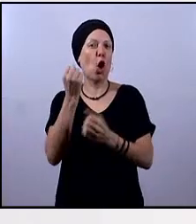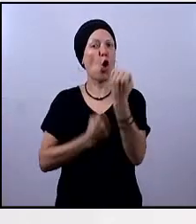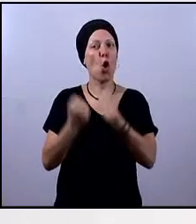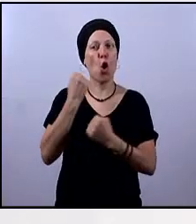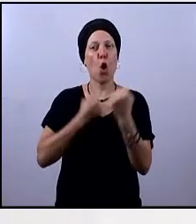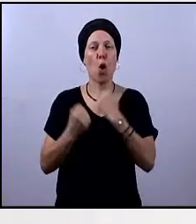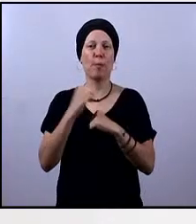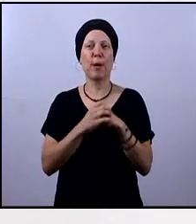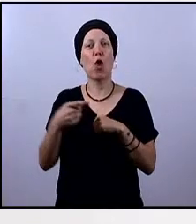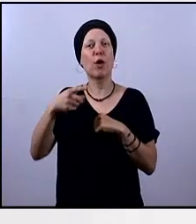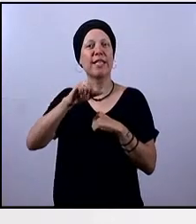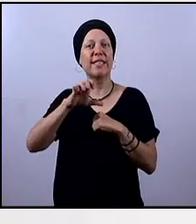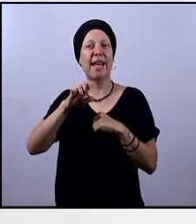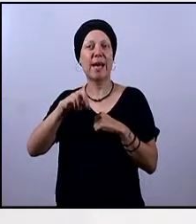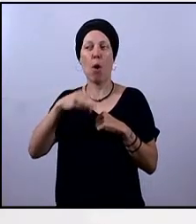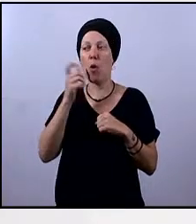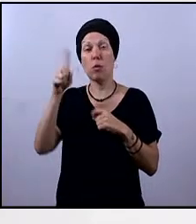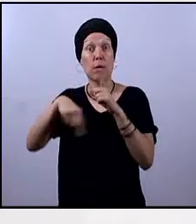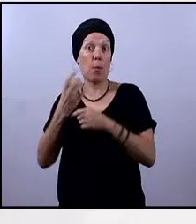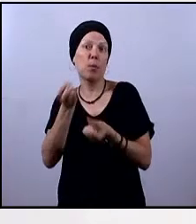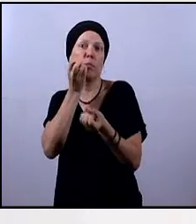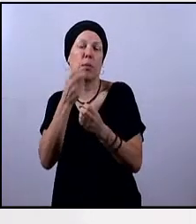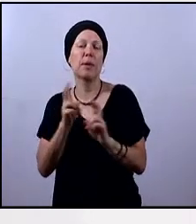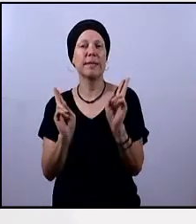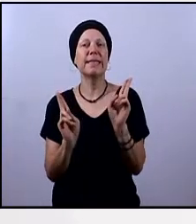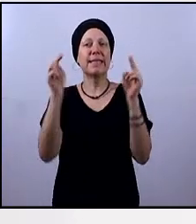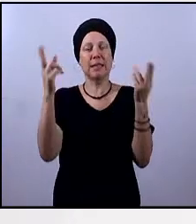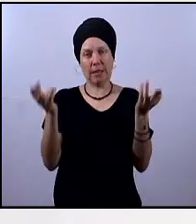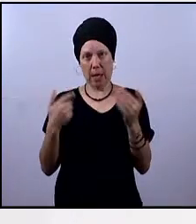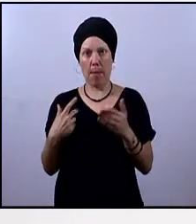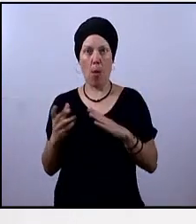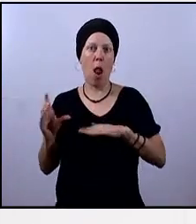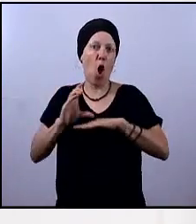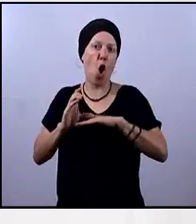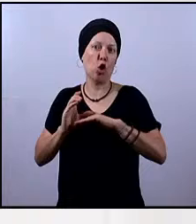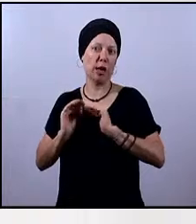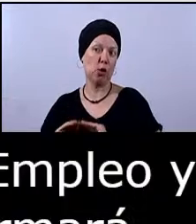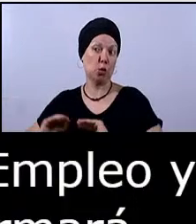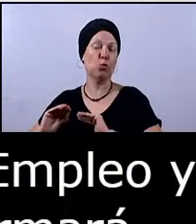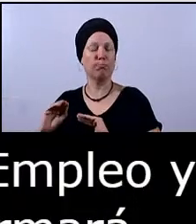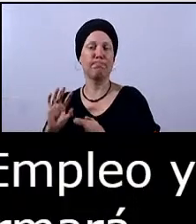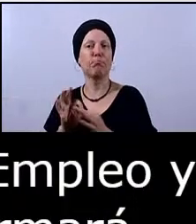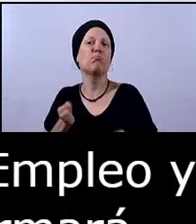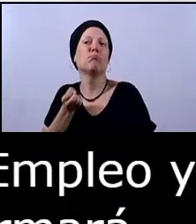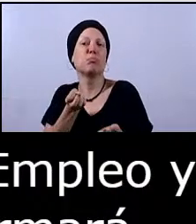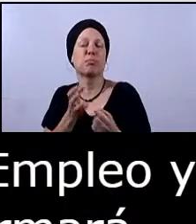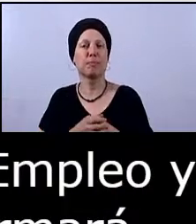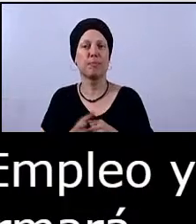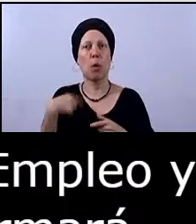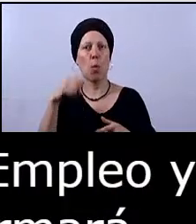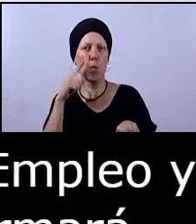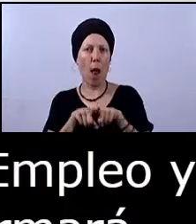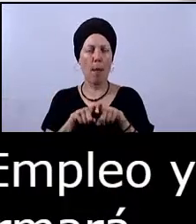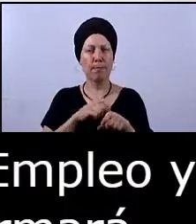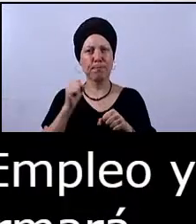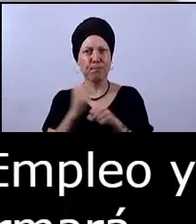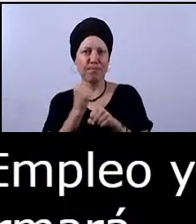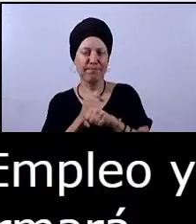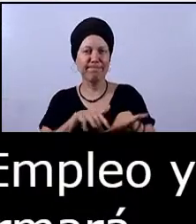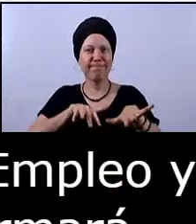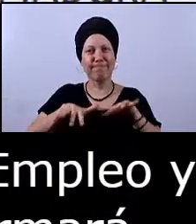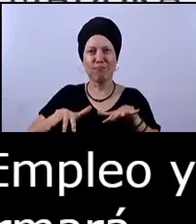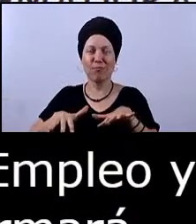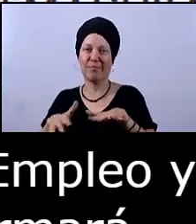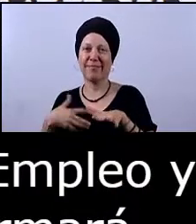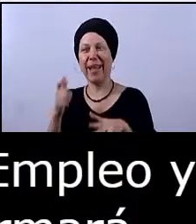Economía, de Guillermo, que les informará de los asuntos relativos a su consejería, con los que promover ese empleo, querido